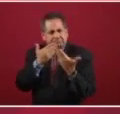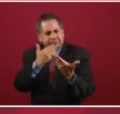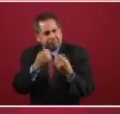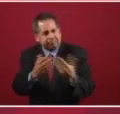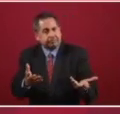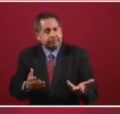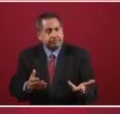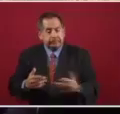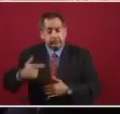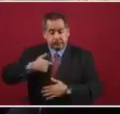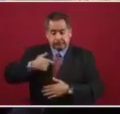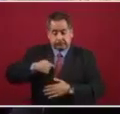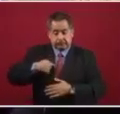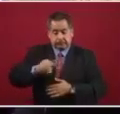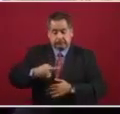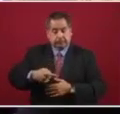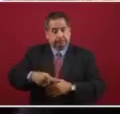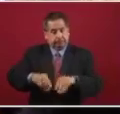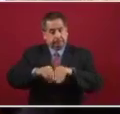conocer